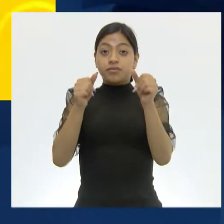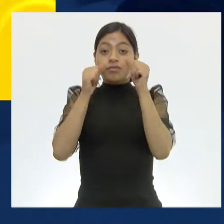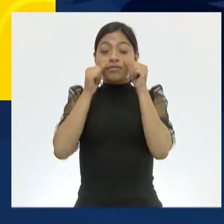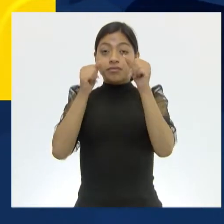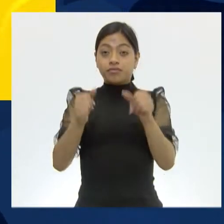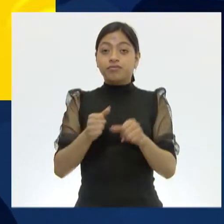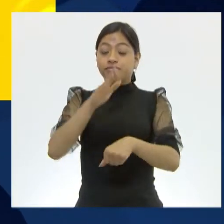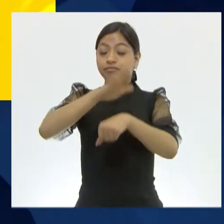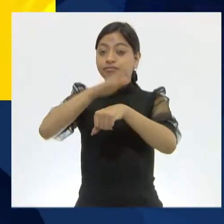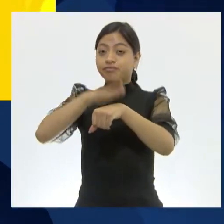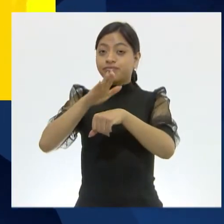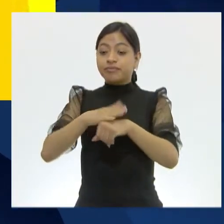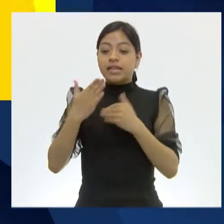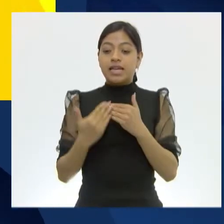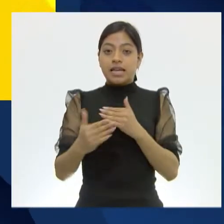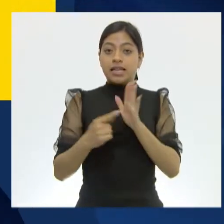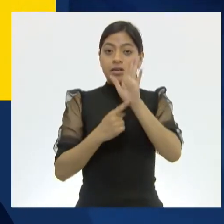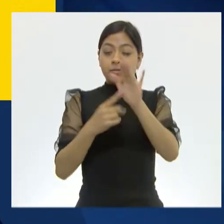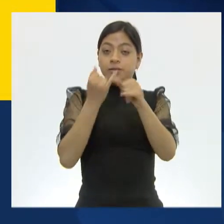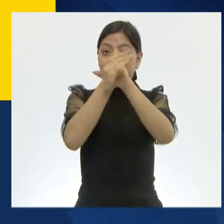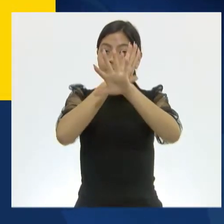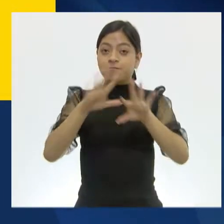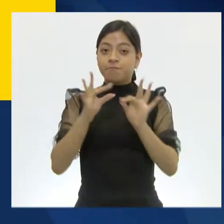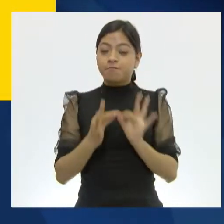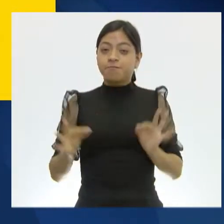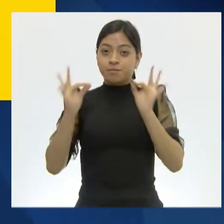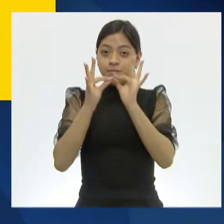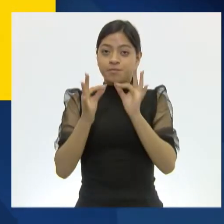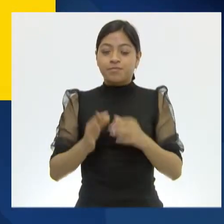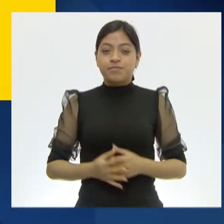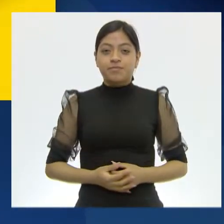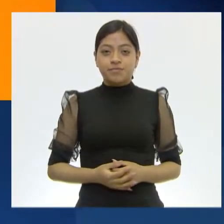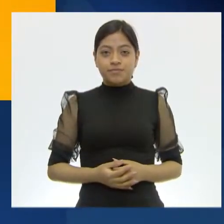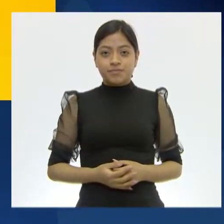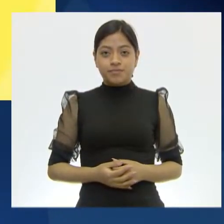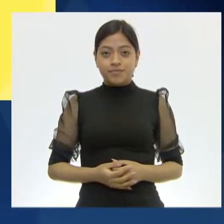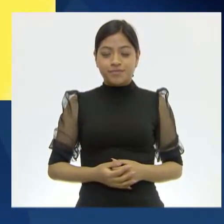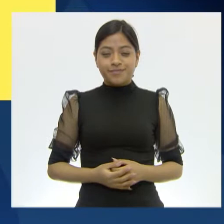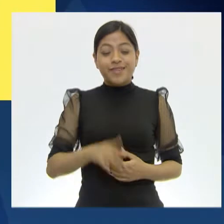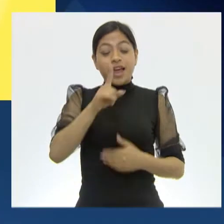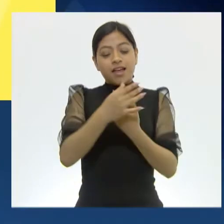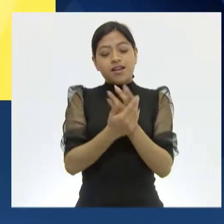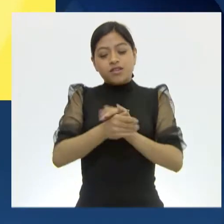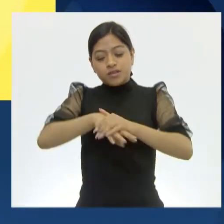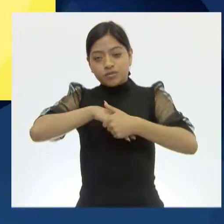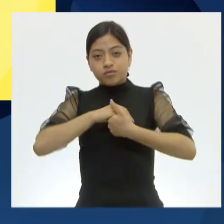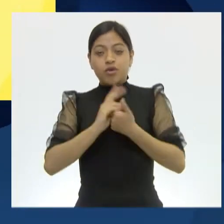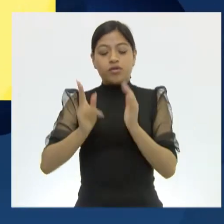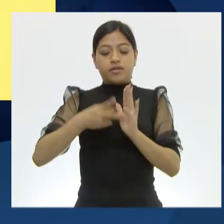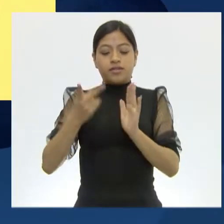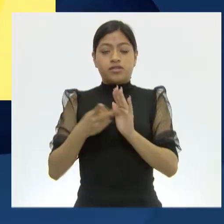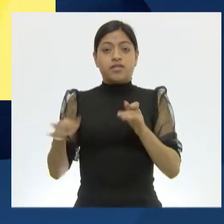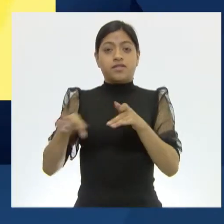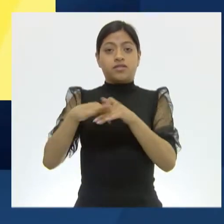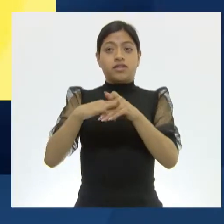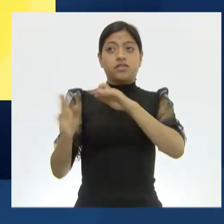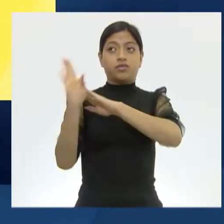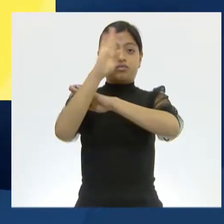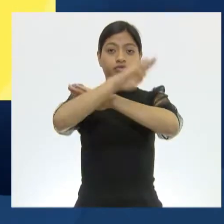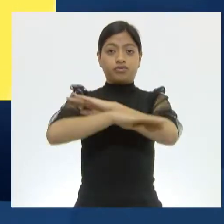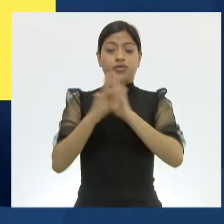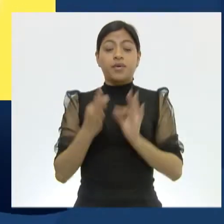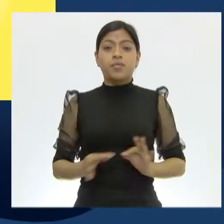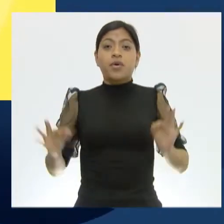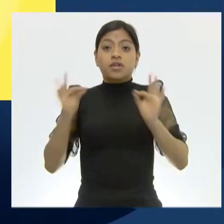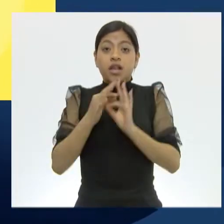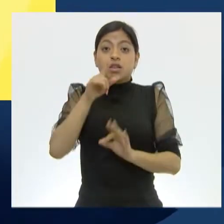¡Atención! ¡Atención! A continuación, información importante. Lavarnos las manos varias veces al día es